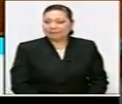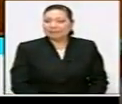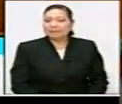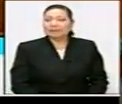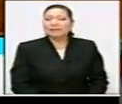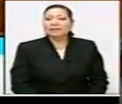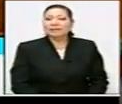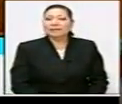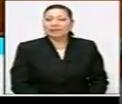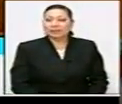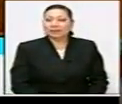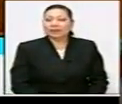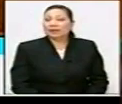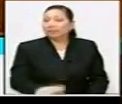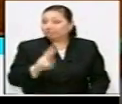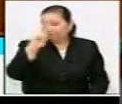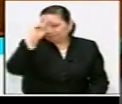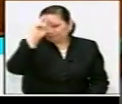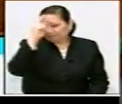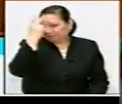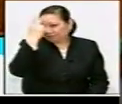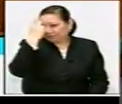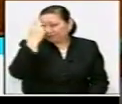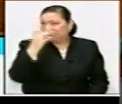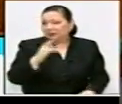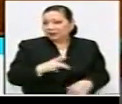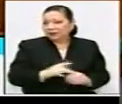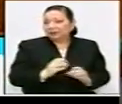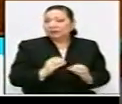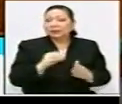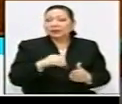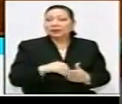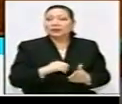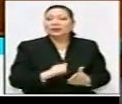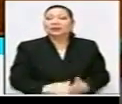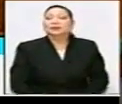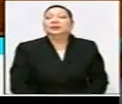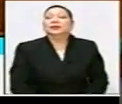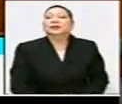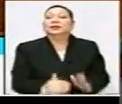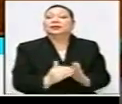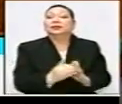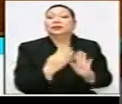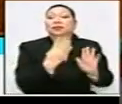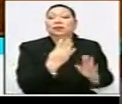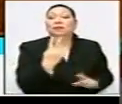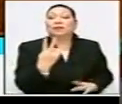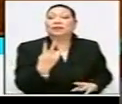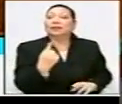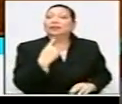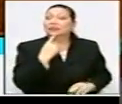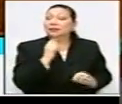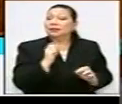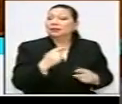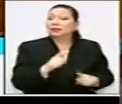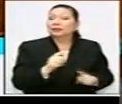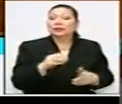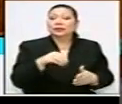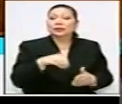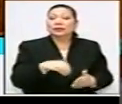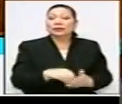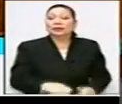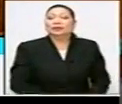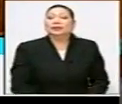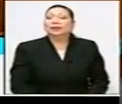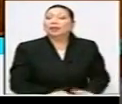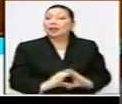Para que concluya. O han confundido inmunidad con impunidad. En el artículo 92, por eso nos hemos permitido proponer